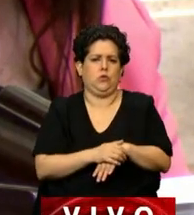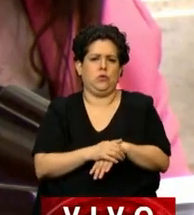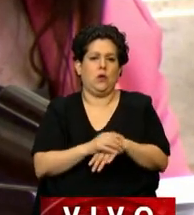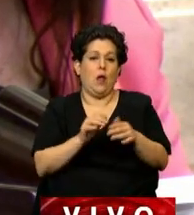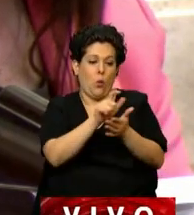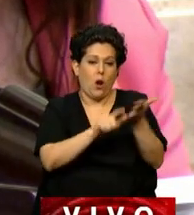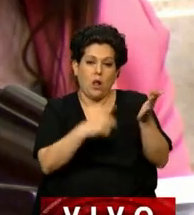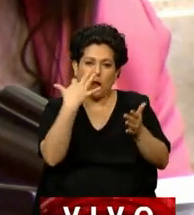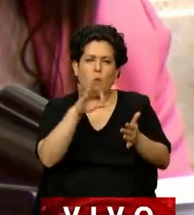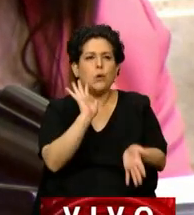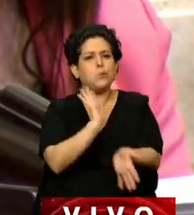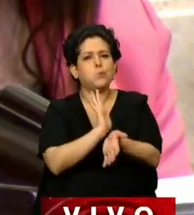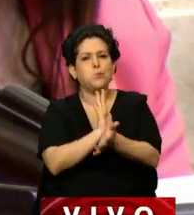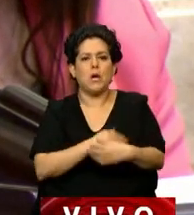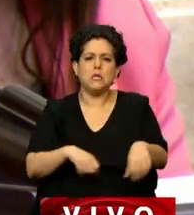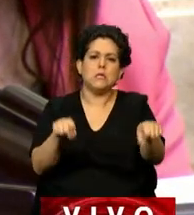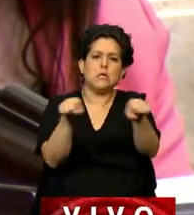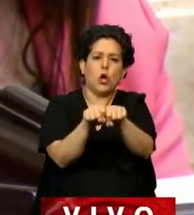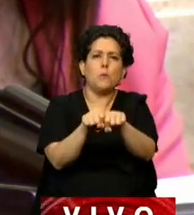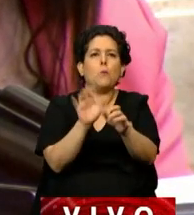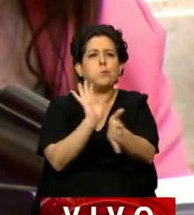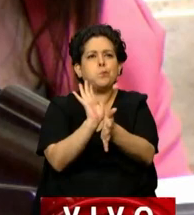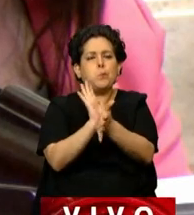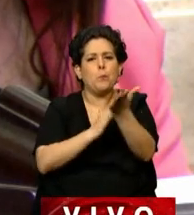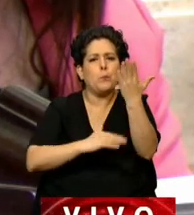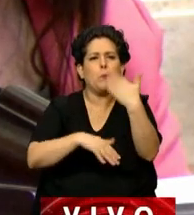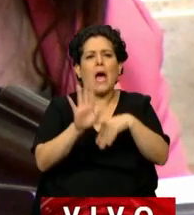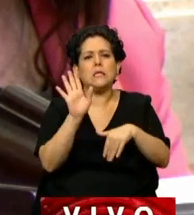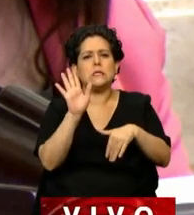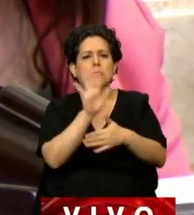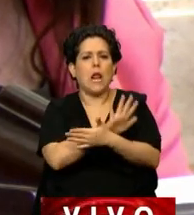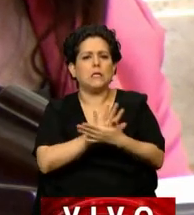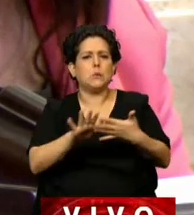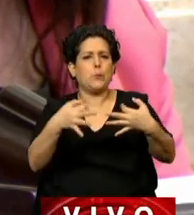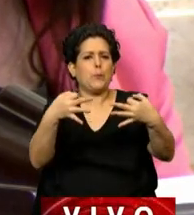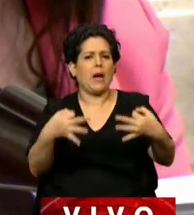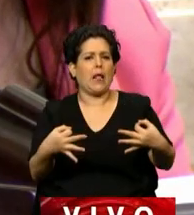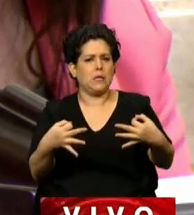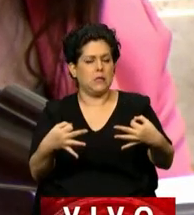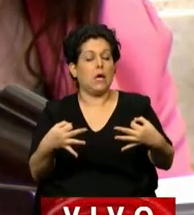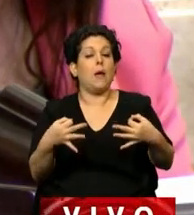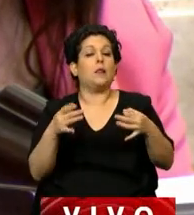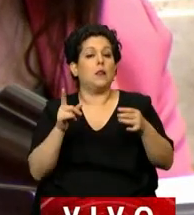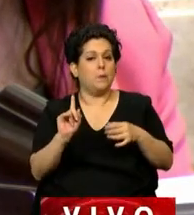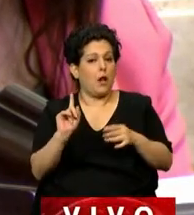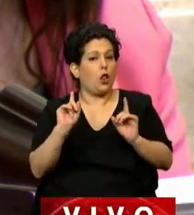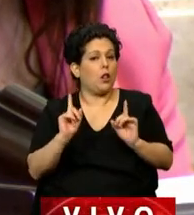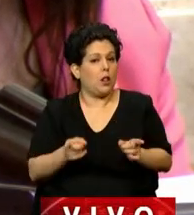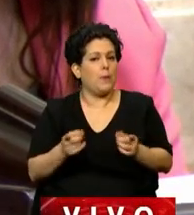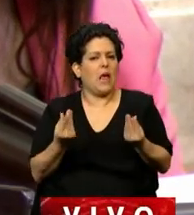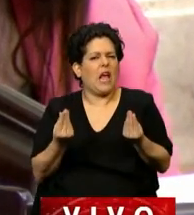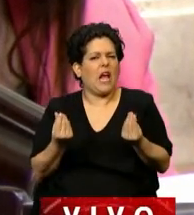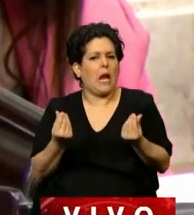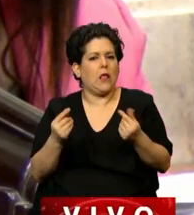sin ninguna duda, de mayor, no solo transparencia, sino al mismo tiempo de